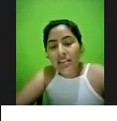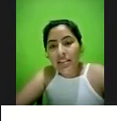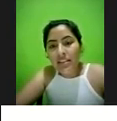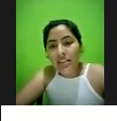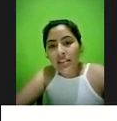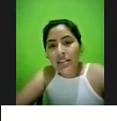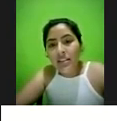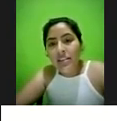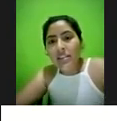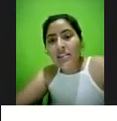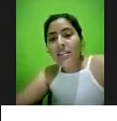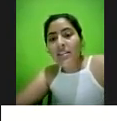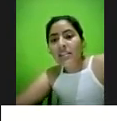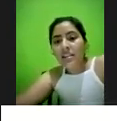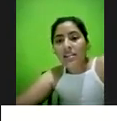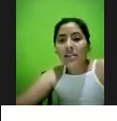A ver, ¿cuál más?